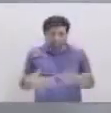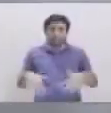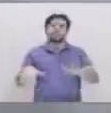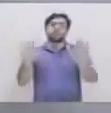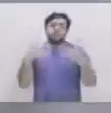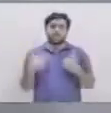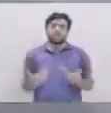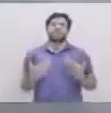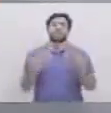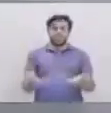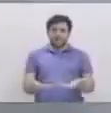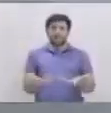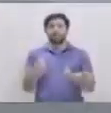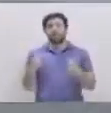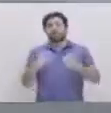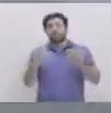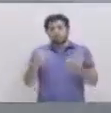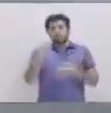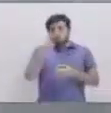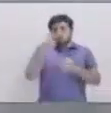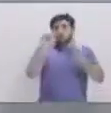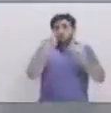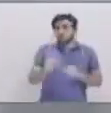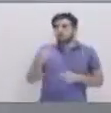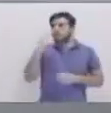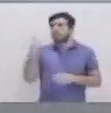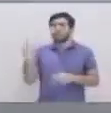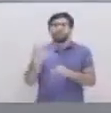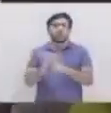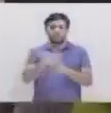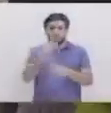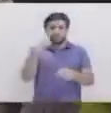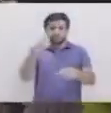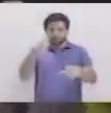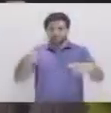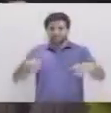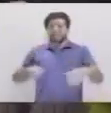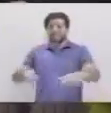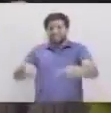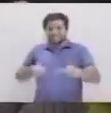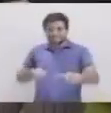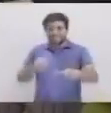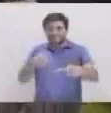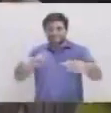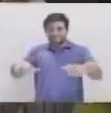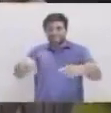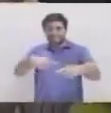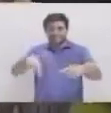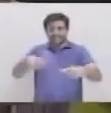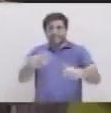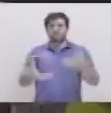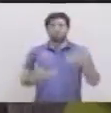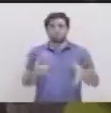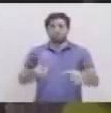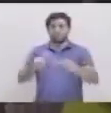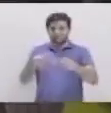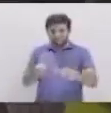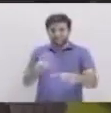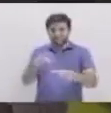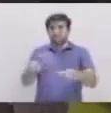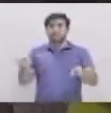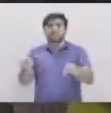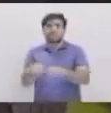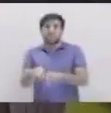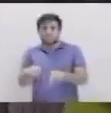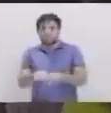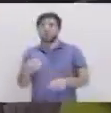propensos a uno que al otro, ¿verdad? Sí. Y nosotros podemos verlo, por ejemplo, en los sartenes. Se dan cuenta que no es el mismo material del